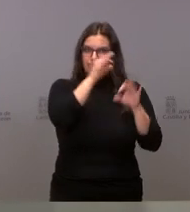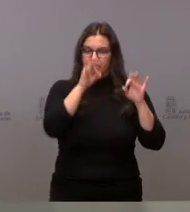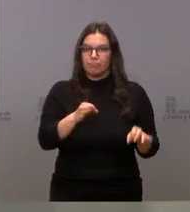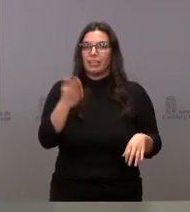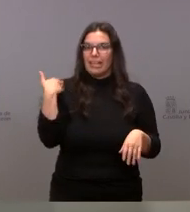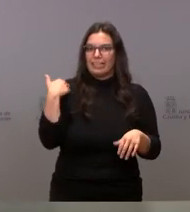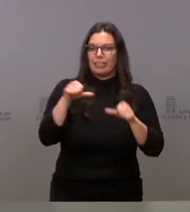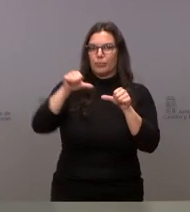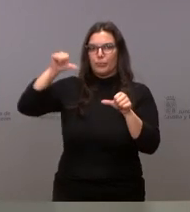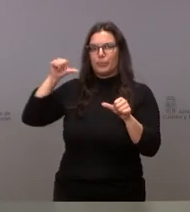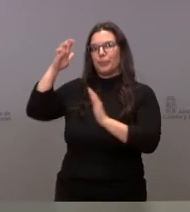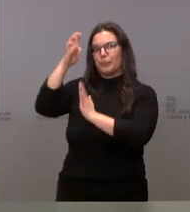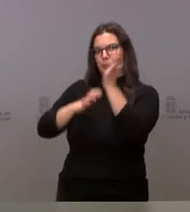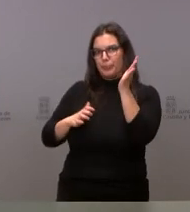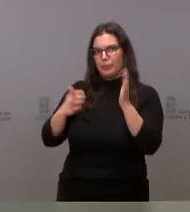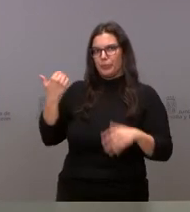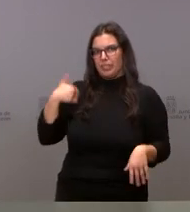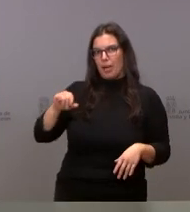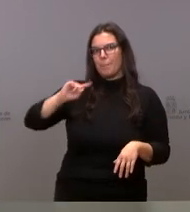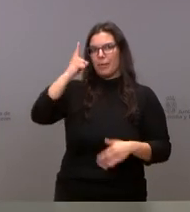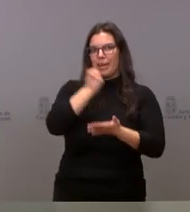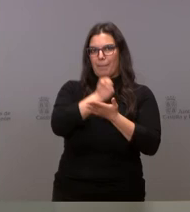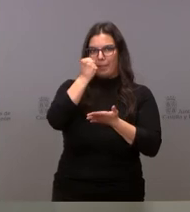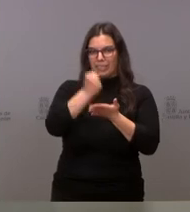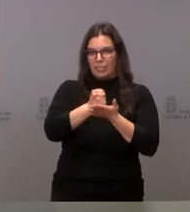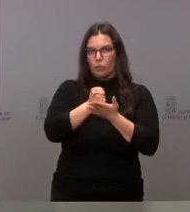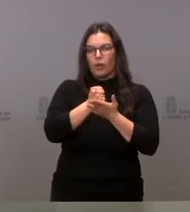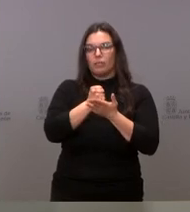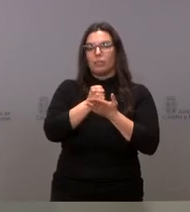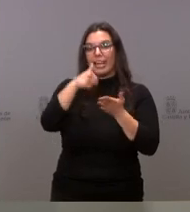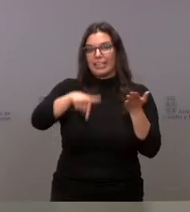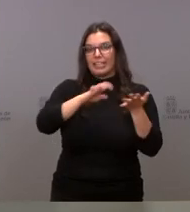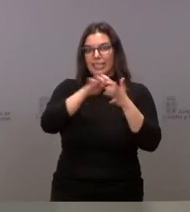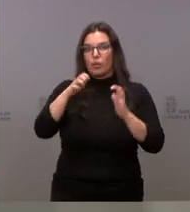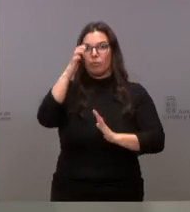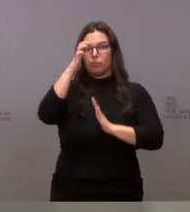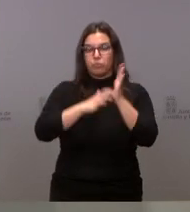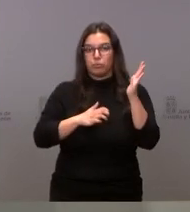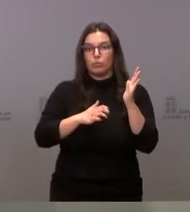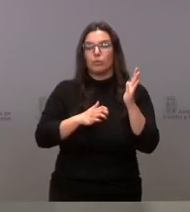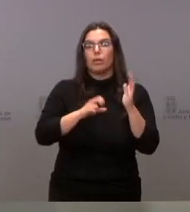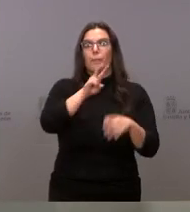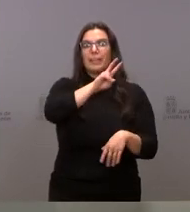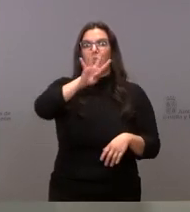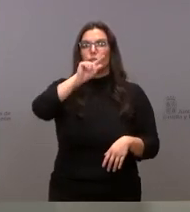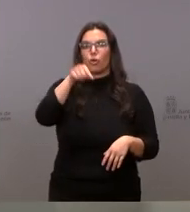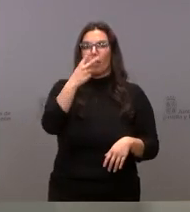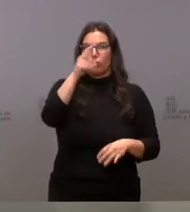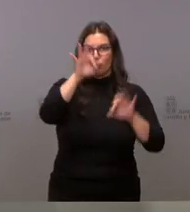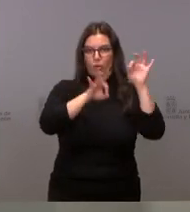rebaja importante en la primera matrícula de grado que ascendió en el caso de castilla y león hasta el año 21 del 24 2 %